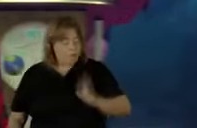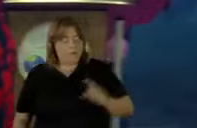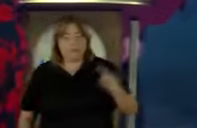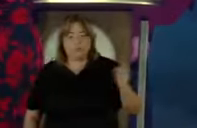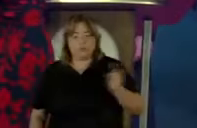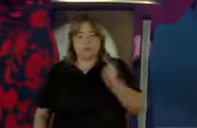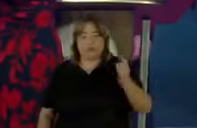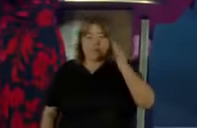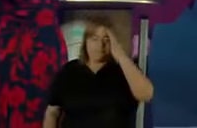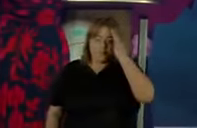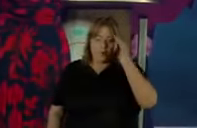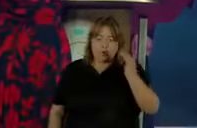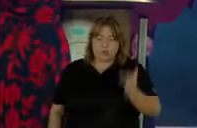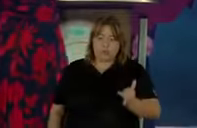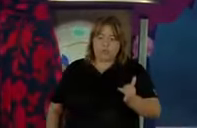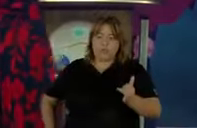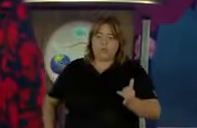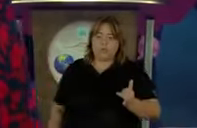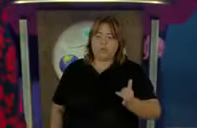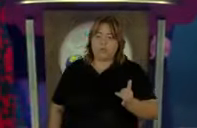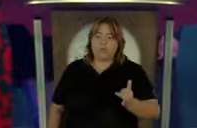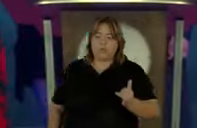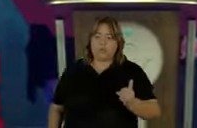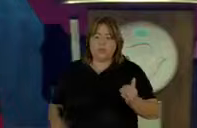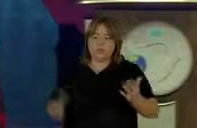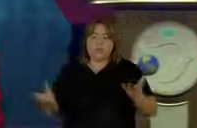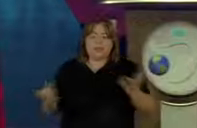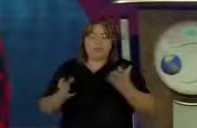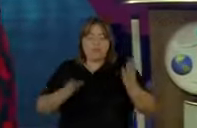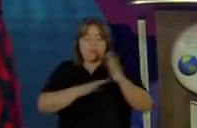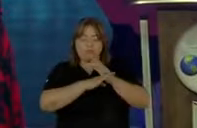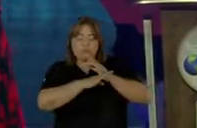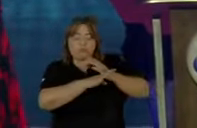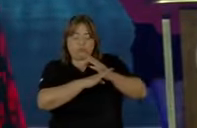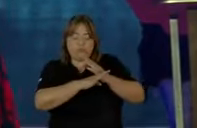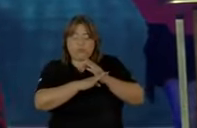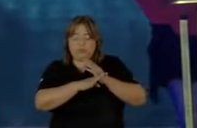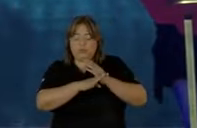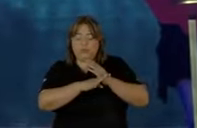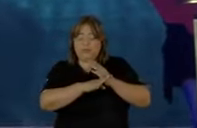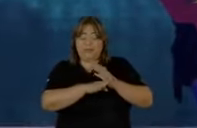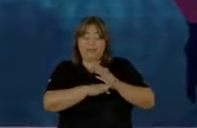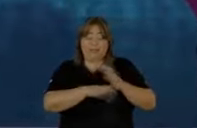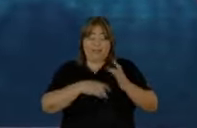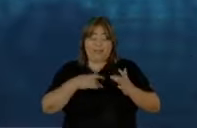Porque nosotros nos, como que nos queremos proteger tanto que nos hemos aislado.